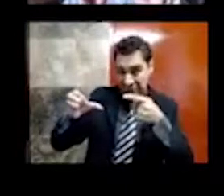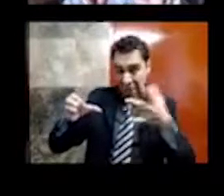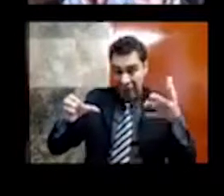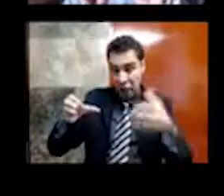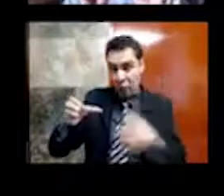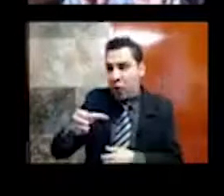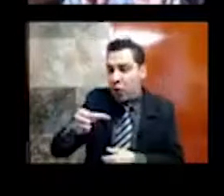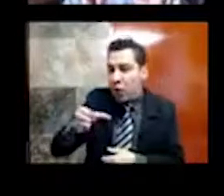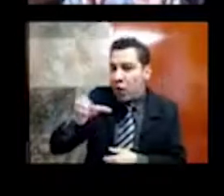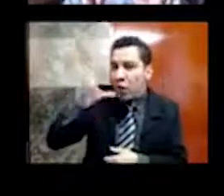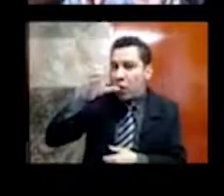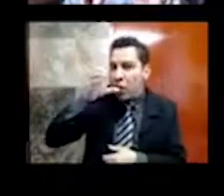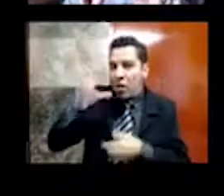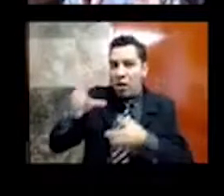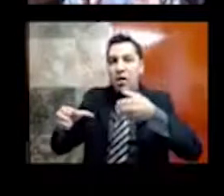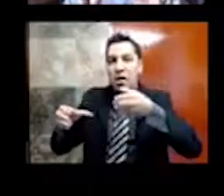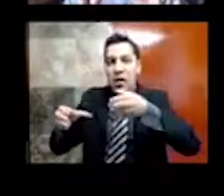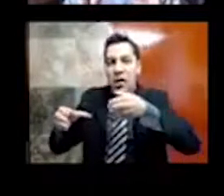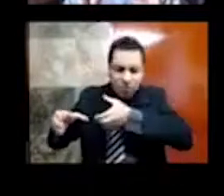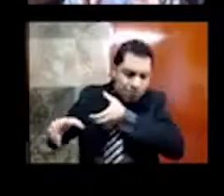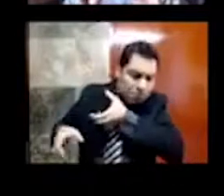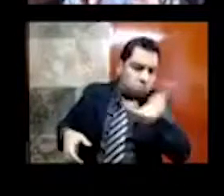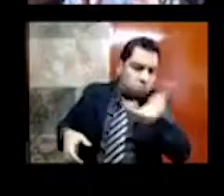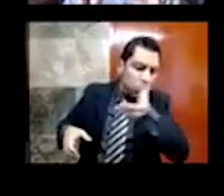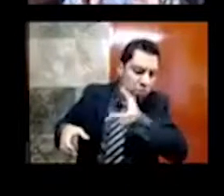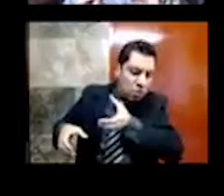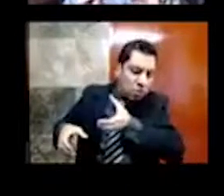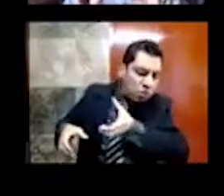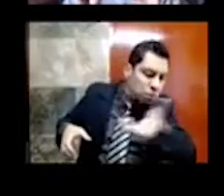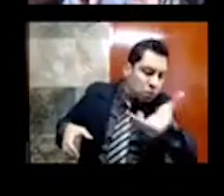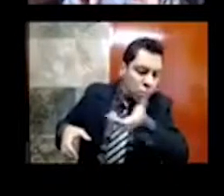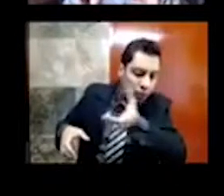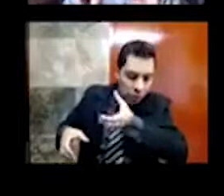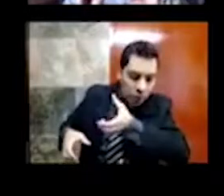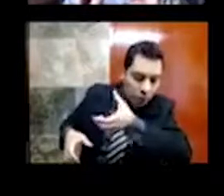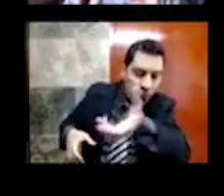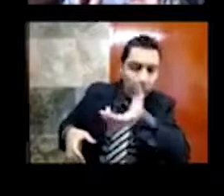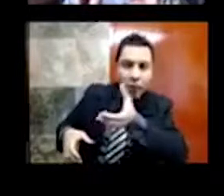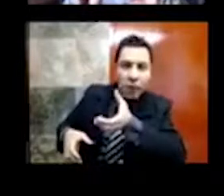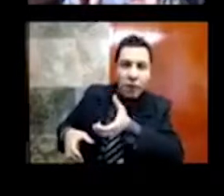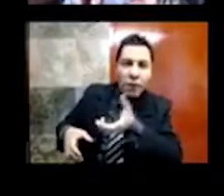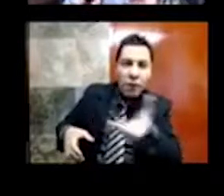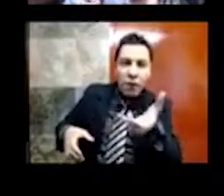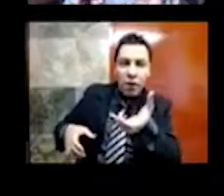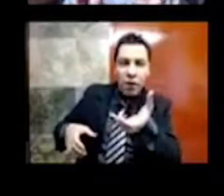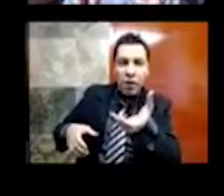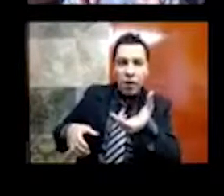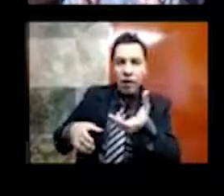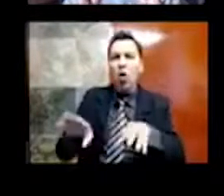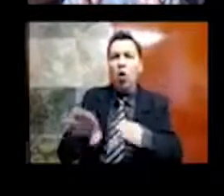está tirando lo que queda del recipiente en el suelo, es decir, está pintando su alacrán.